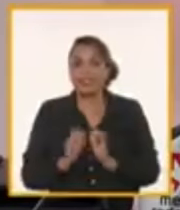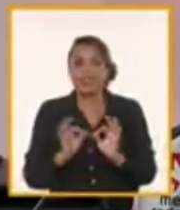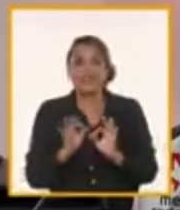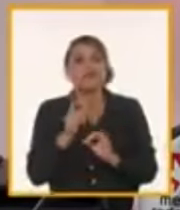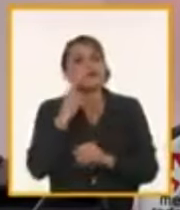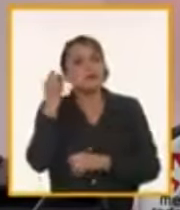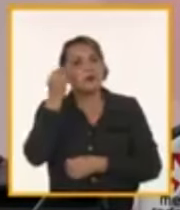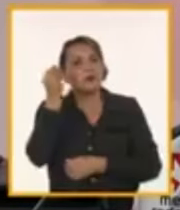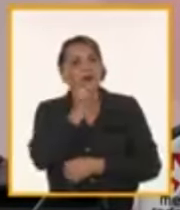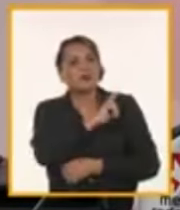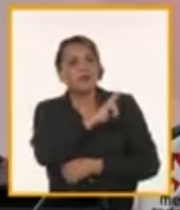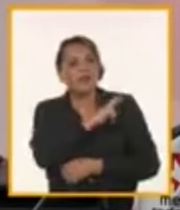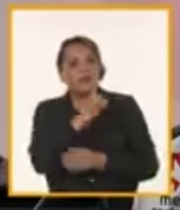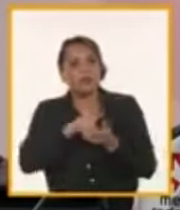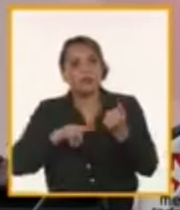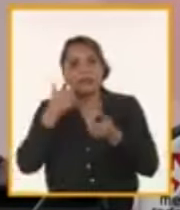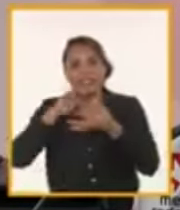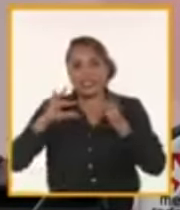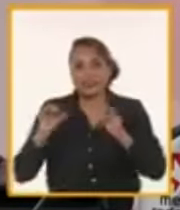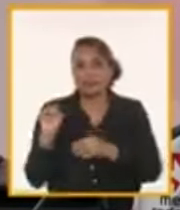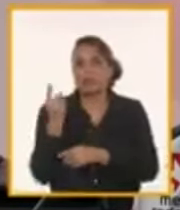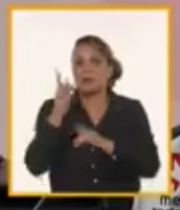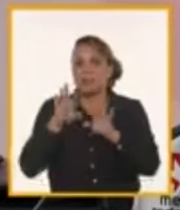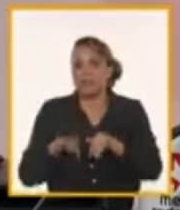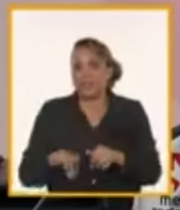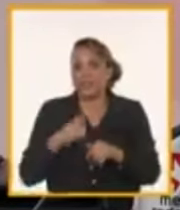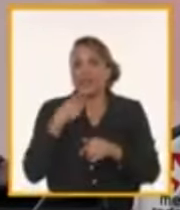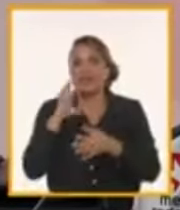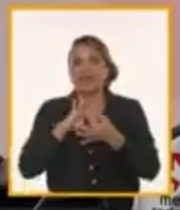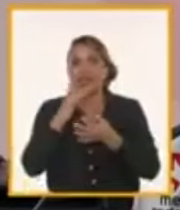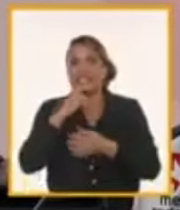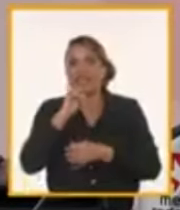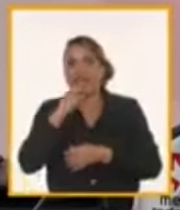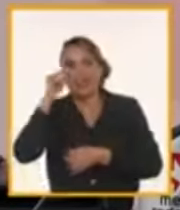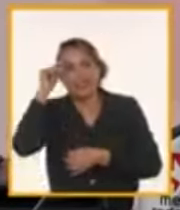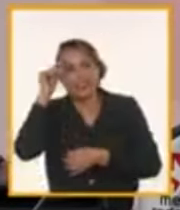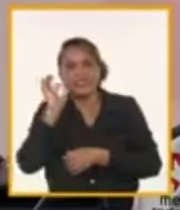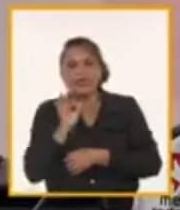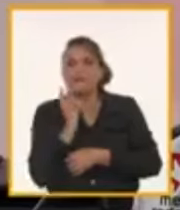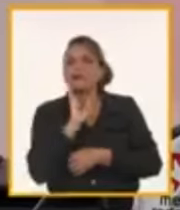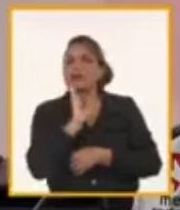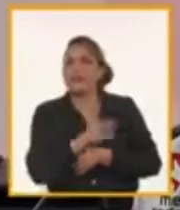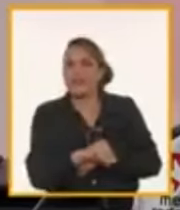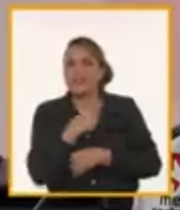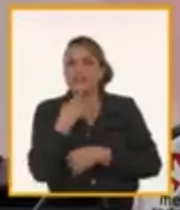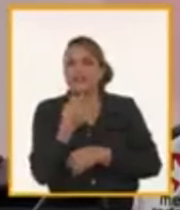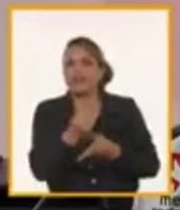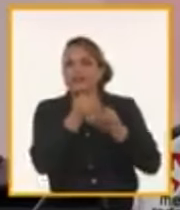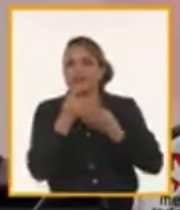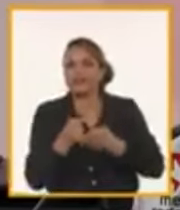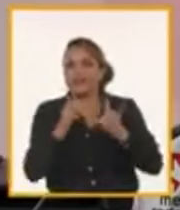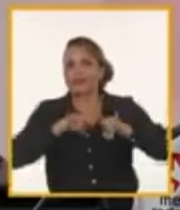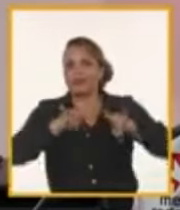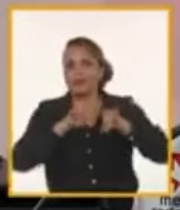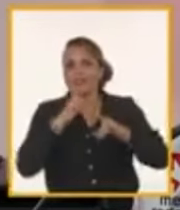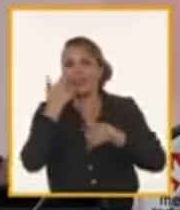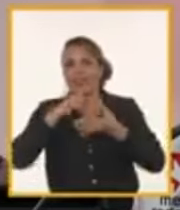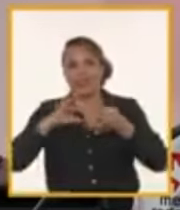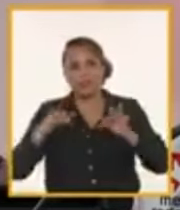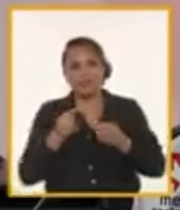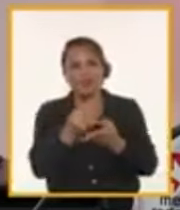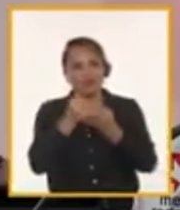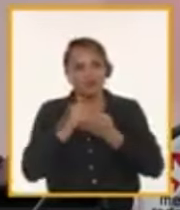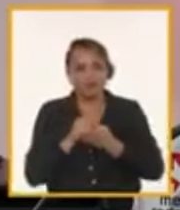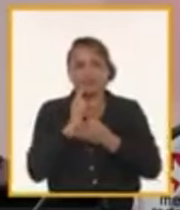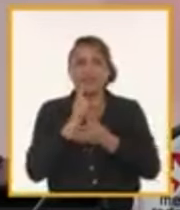autoridades de la provin la primera secretaria y el gobernador siempre habla mucho del aporte que le da la universidad al